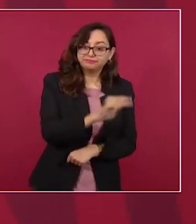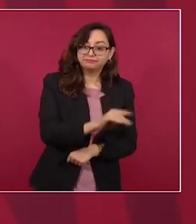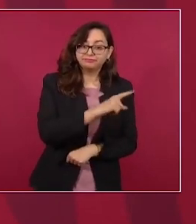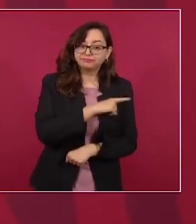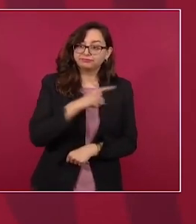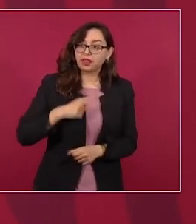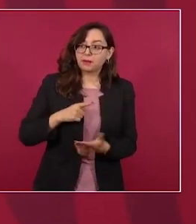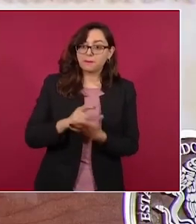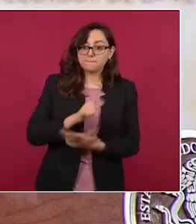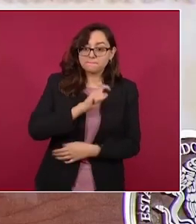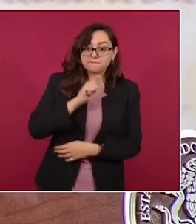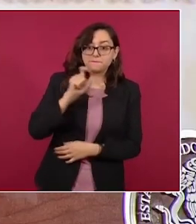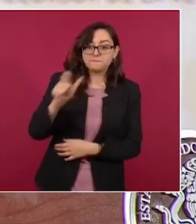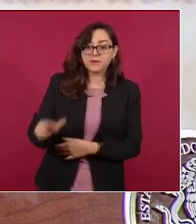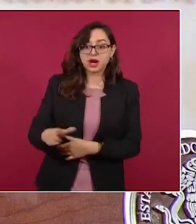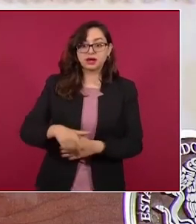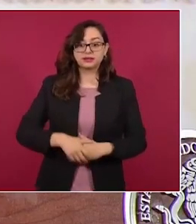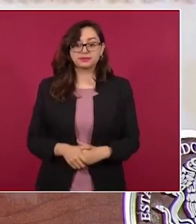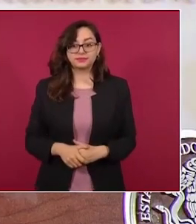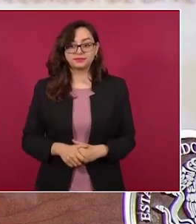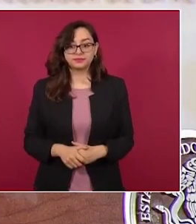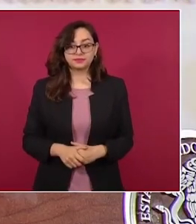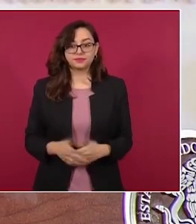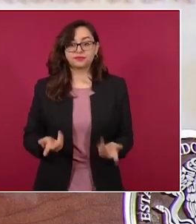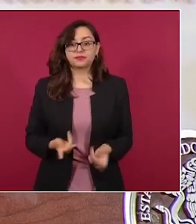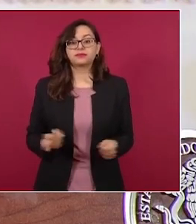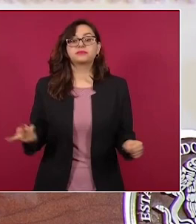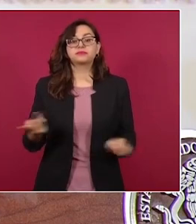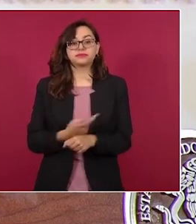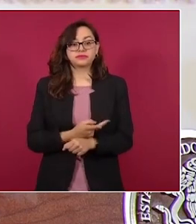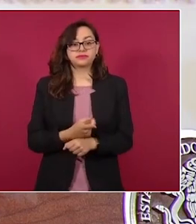agentes en el SAT.